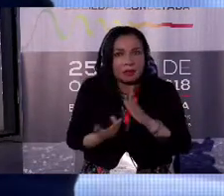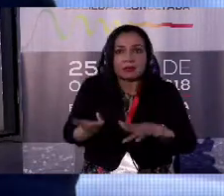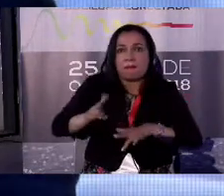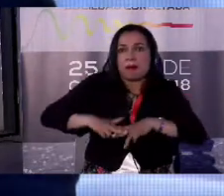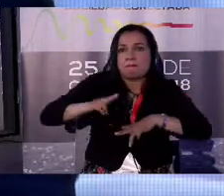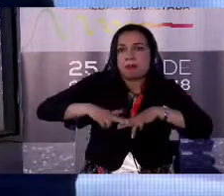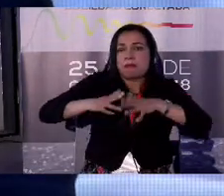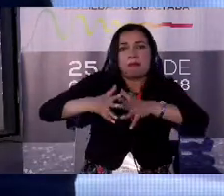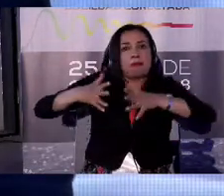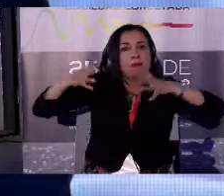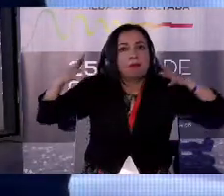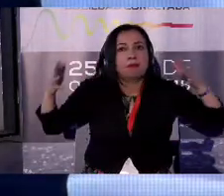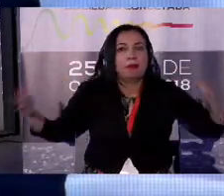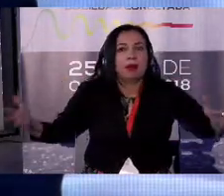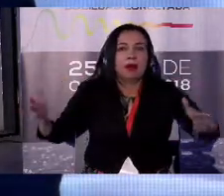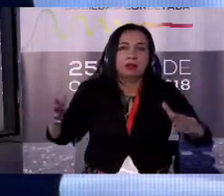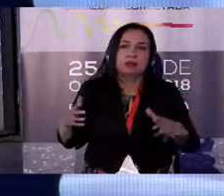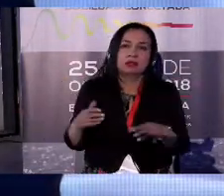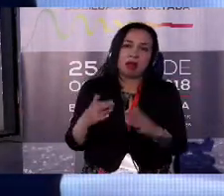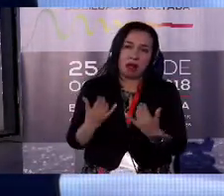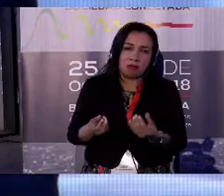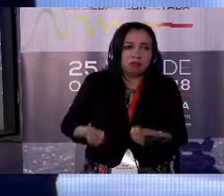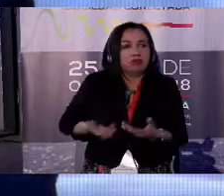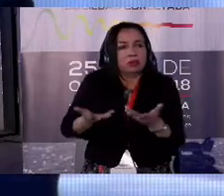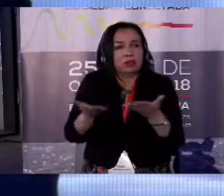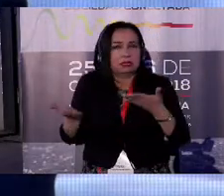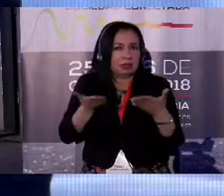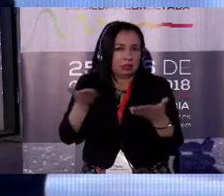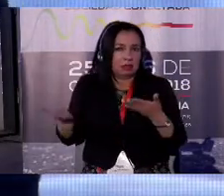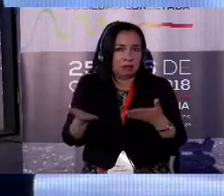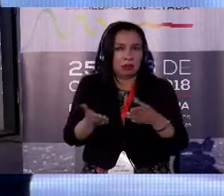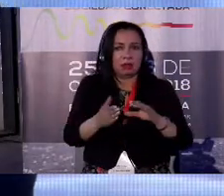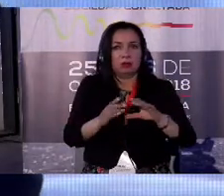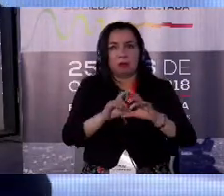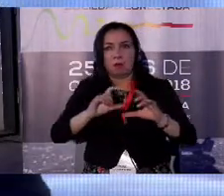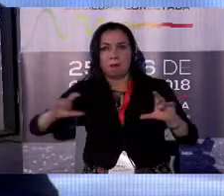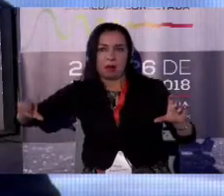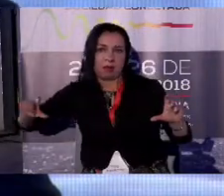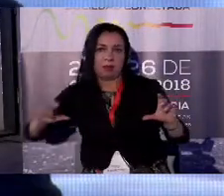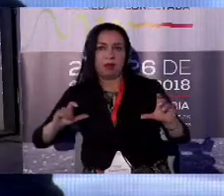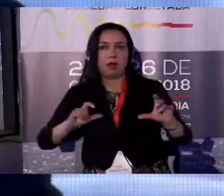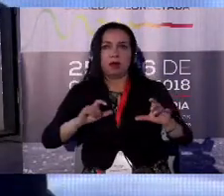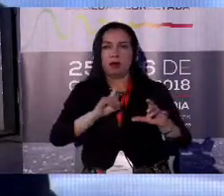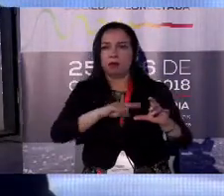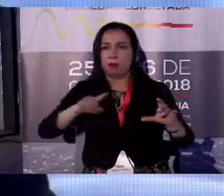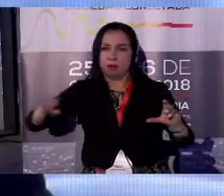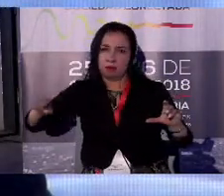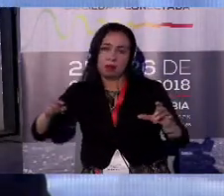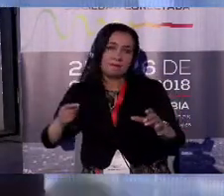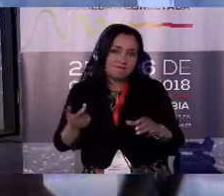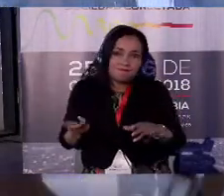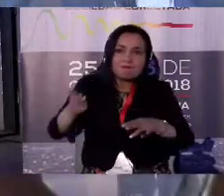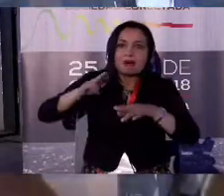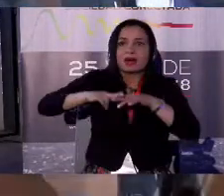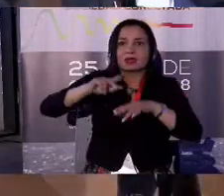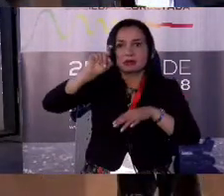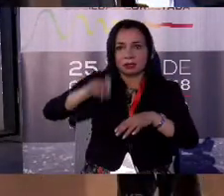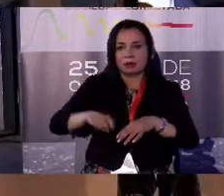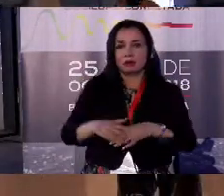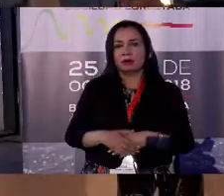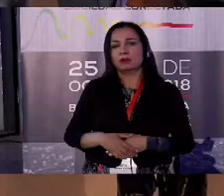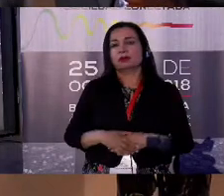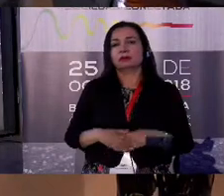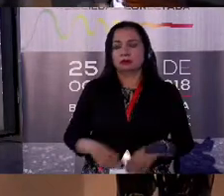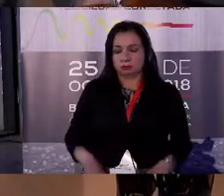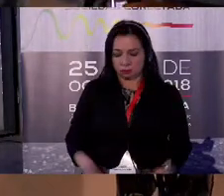los que ofrecen servicios de banda ancha móvil tienen. And Carl, AT&T is also present